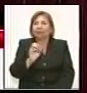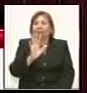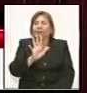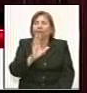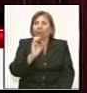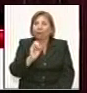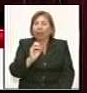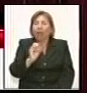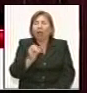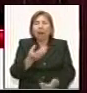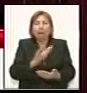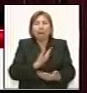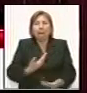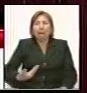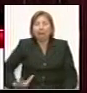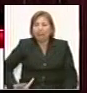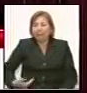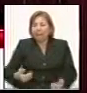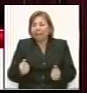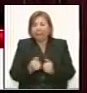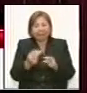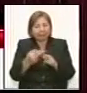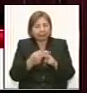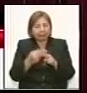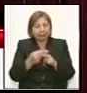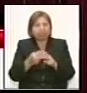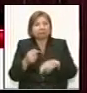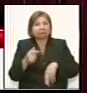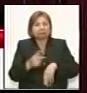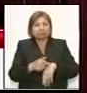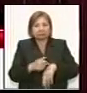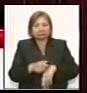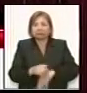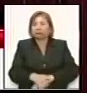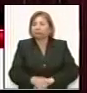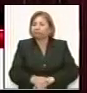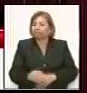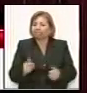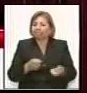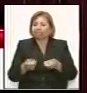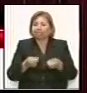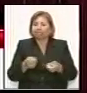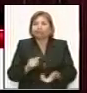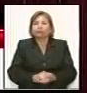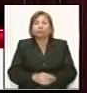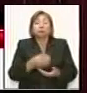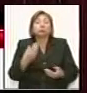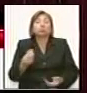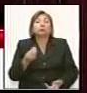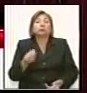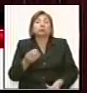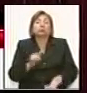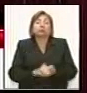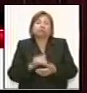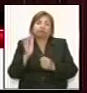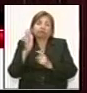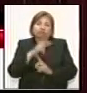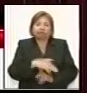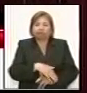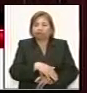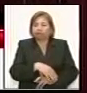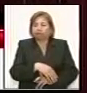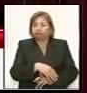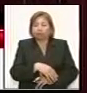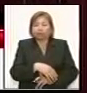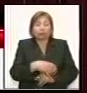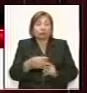hubo muchos gobiernos de corto periodo de gestión, porque, claro, los vencedores de